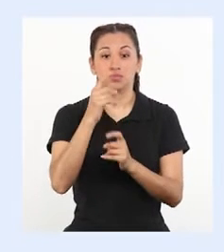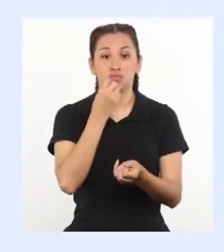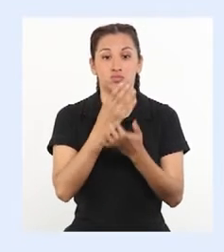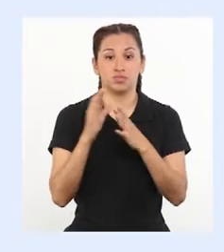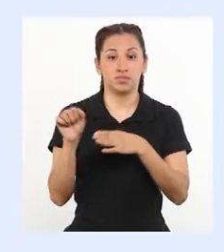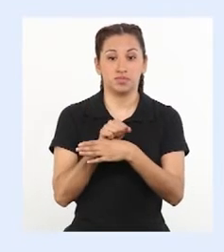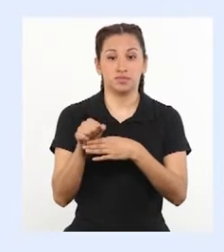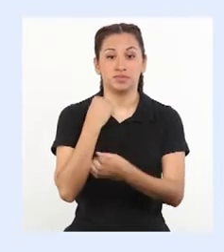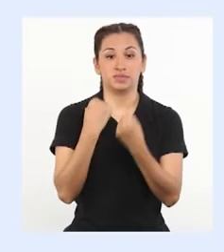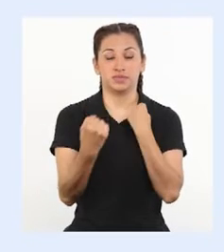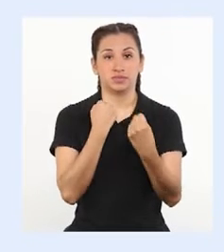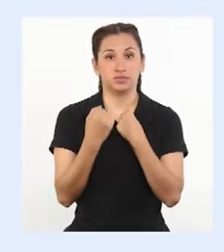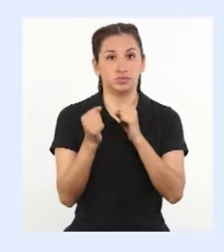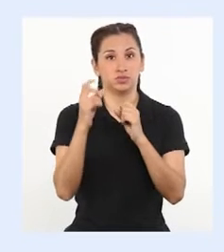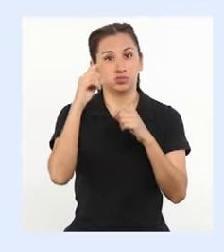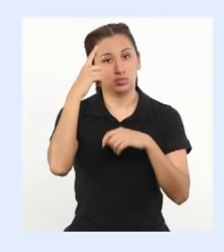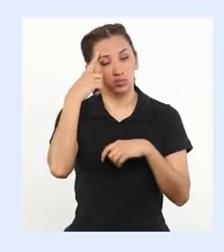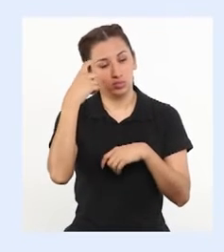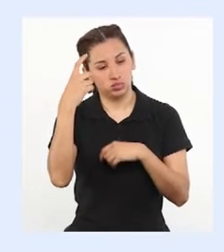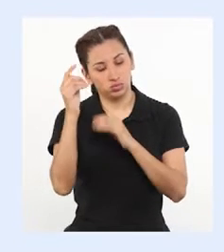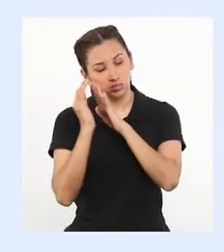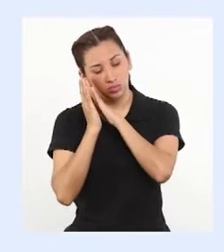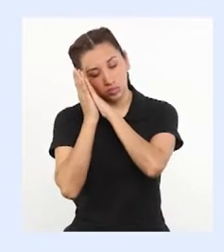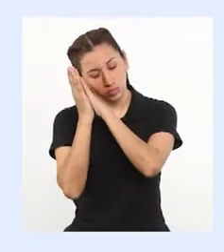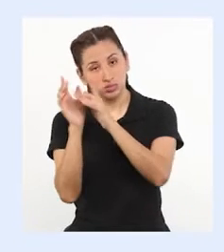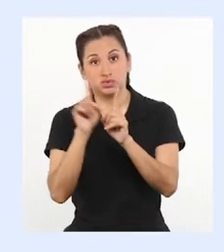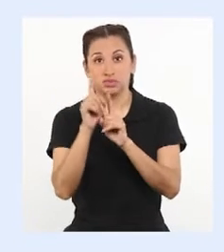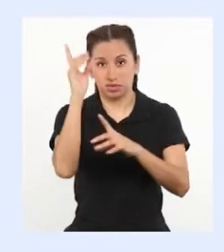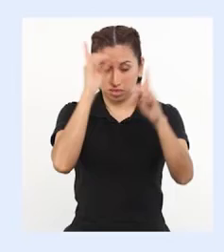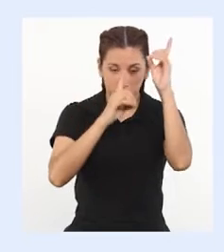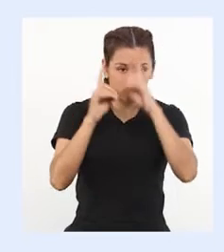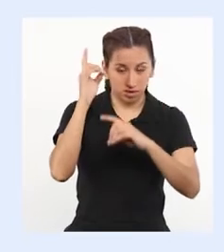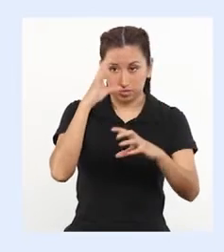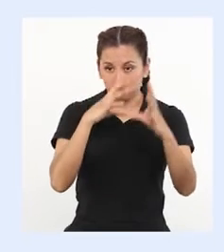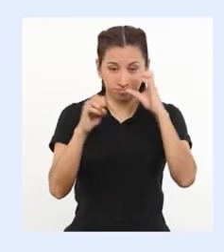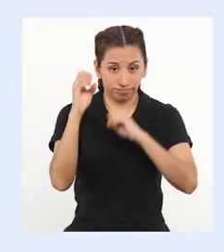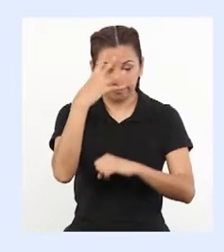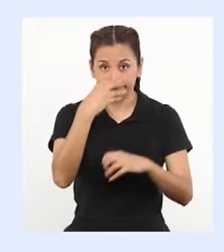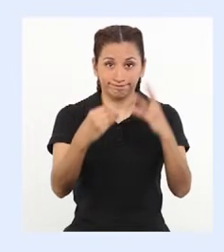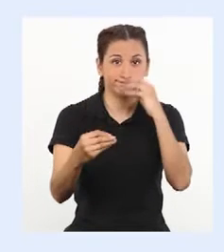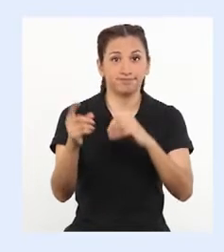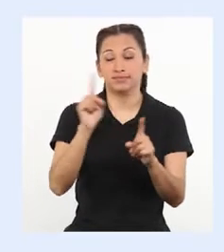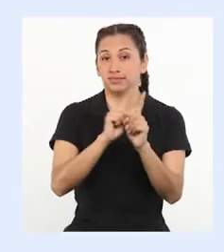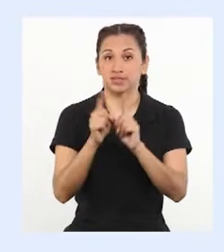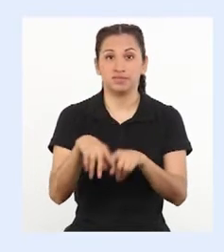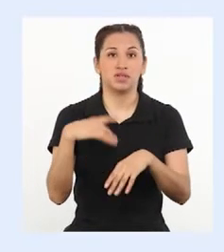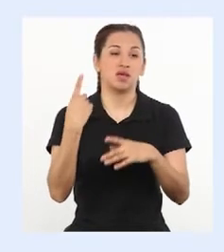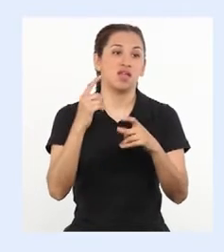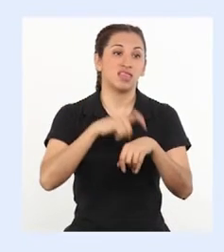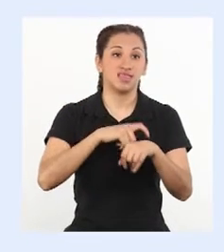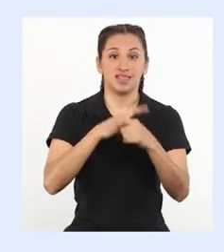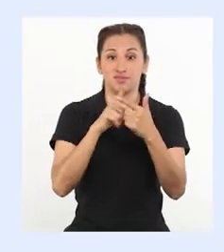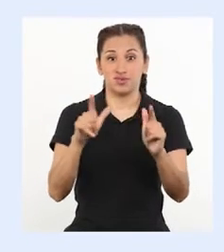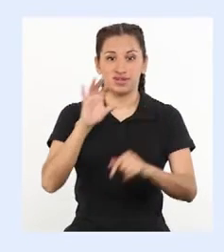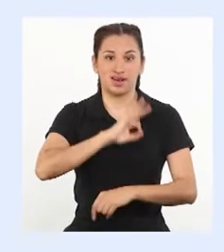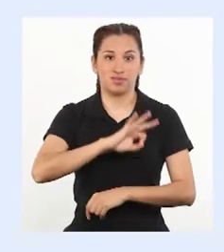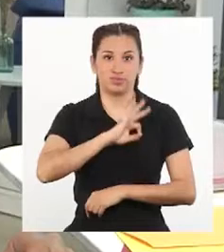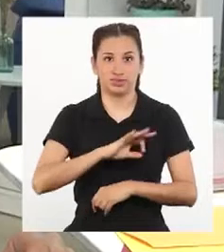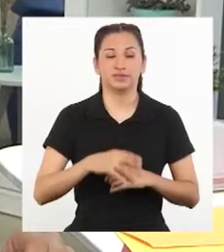de ejercicios, sueño y distracción, y aprovechamiento del ocio y tiempo libre, entre